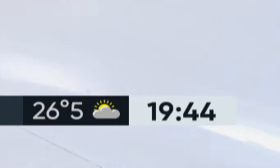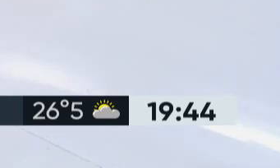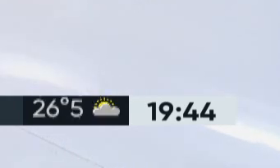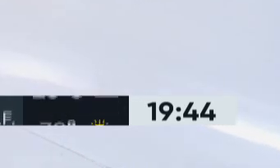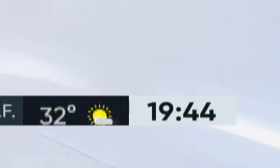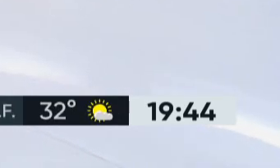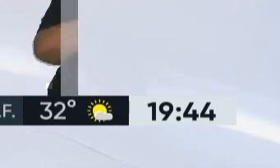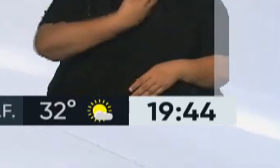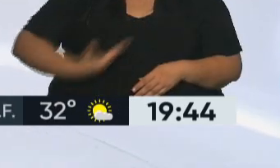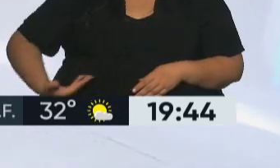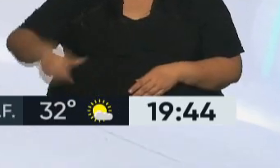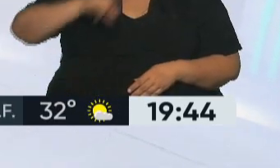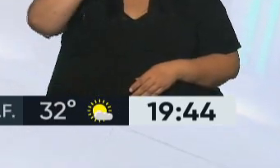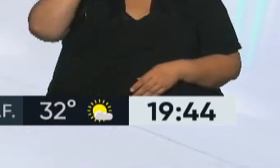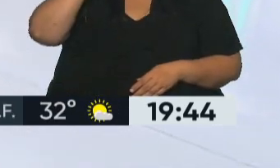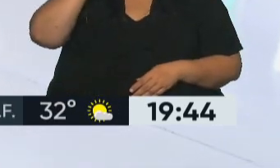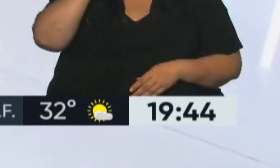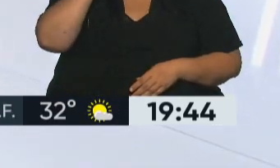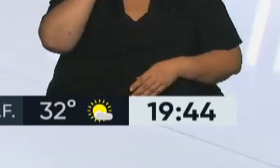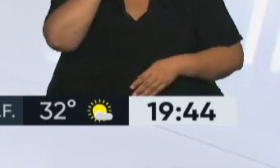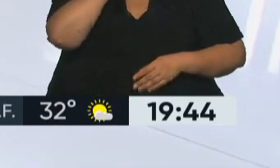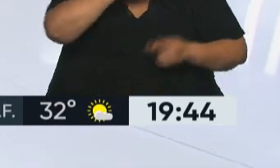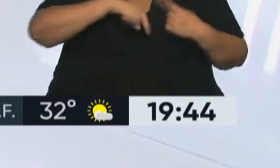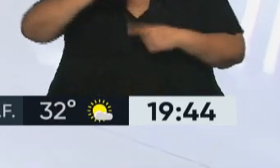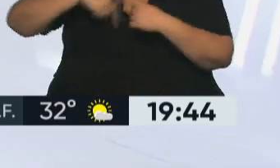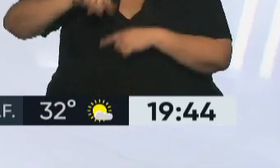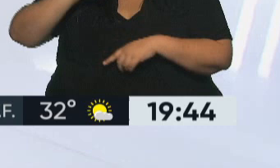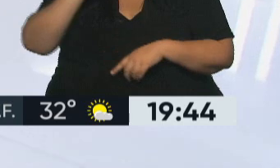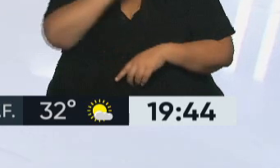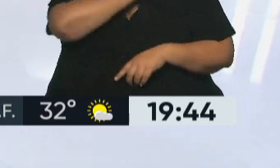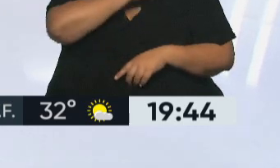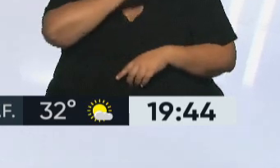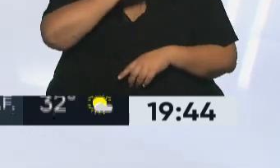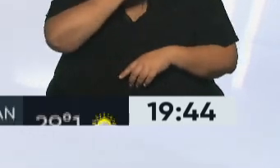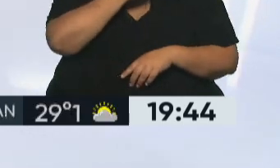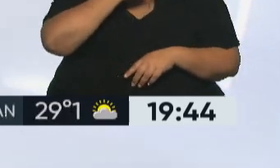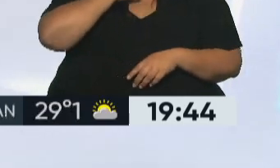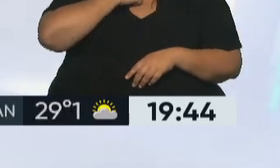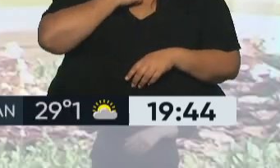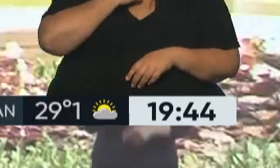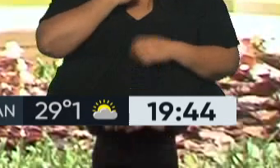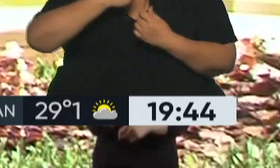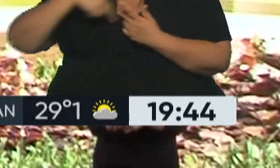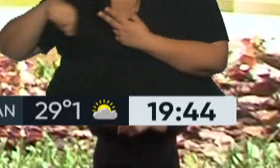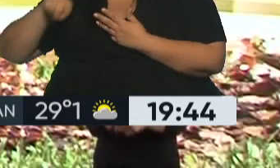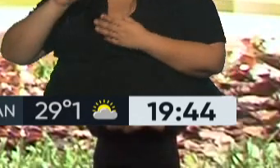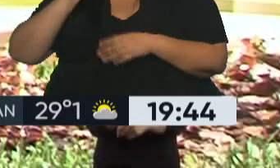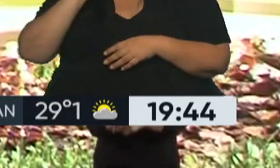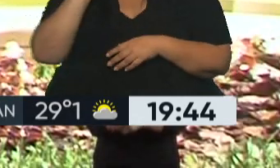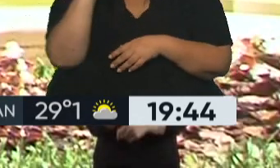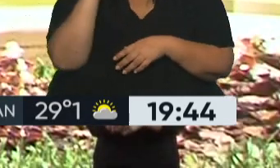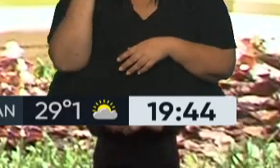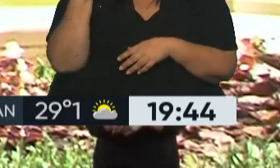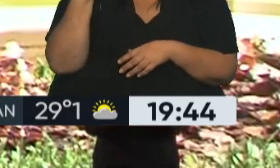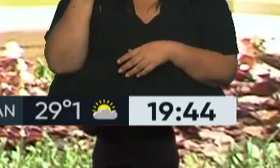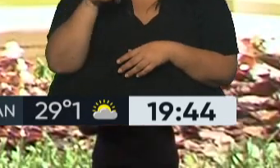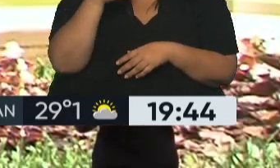presidencia de la nación negó cambios en la custodia de los jefes de estado y exmandatarios lo hizo hace minutos hace minutitos